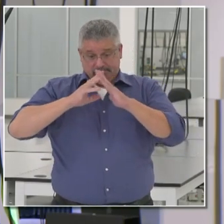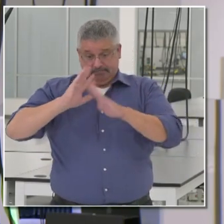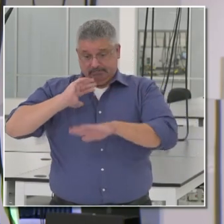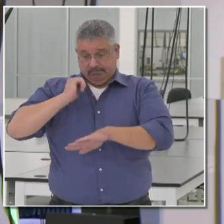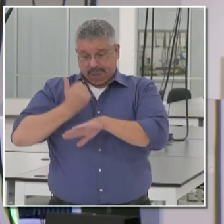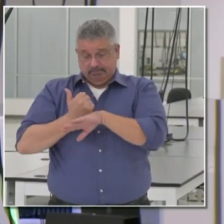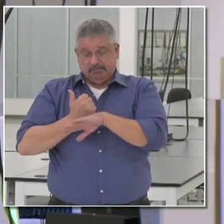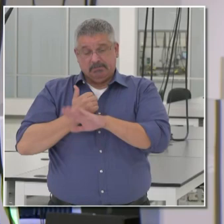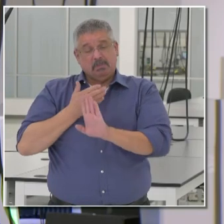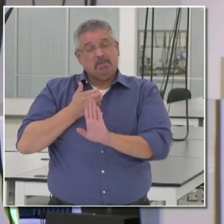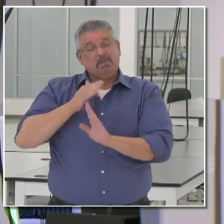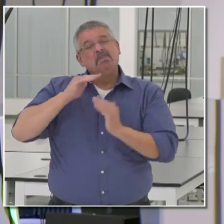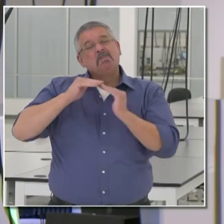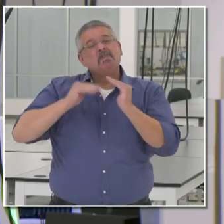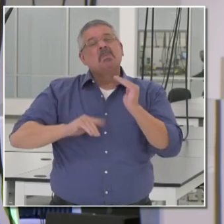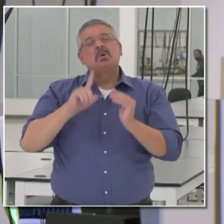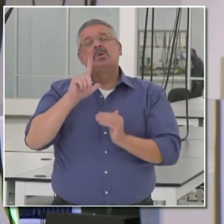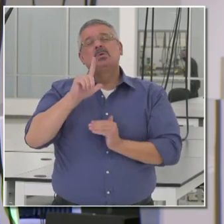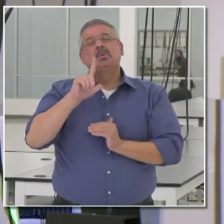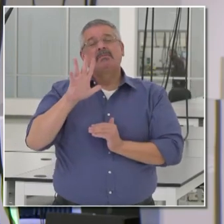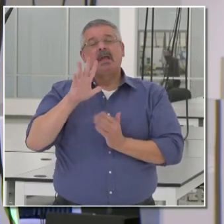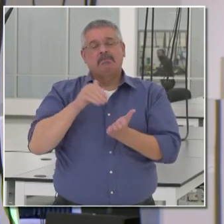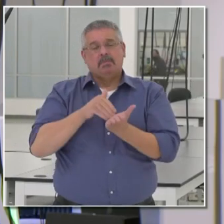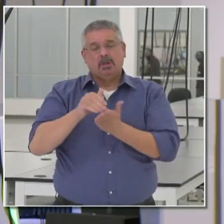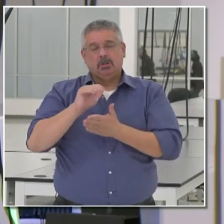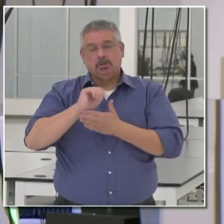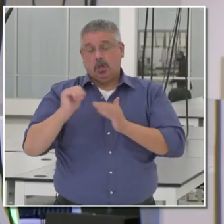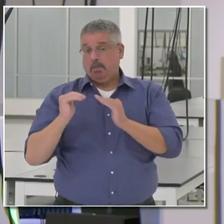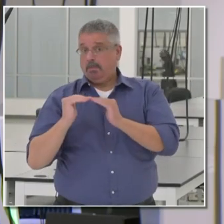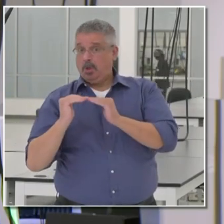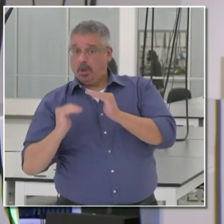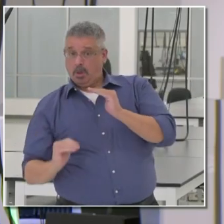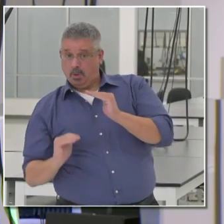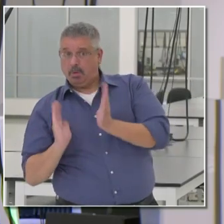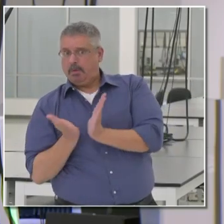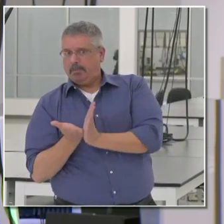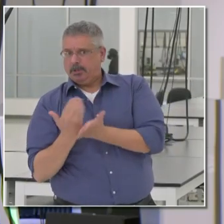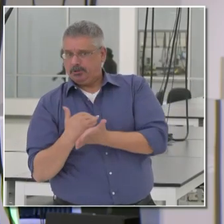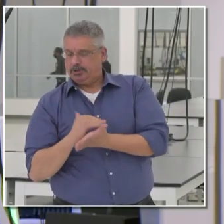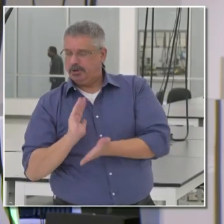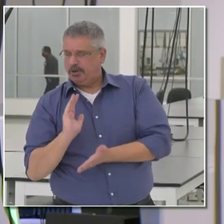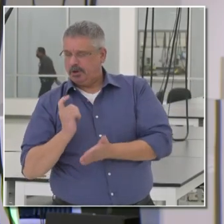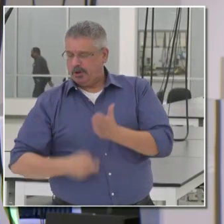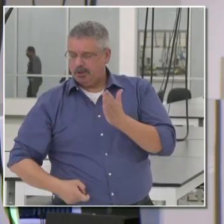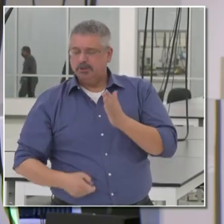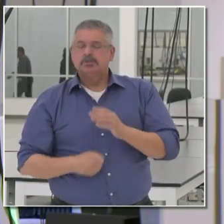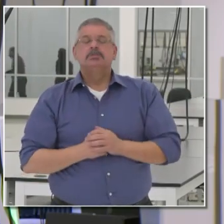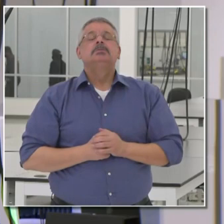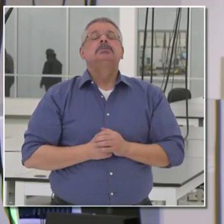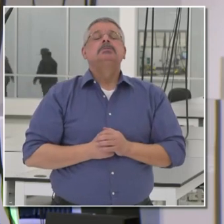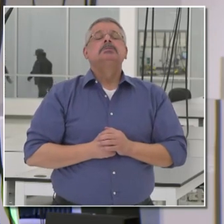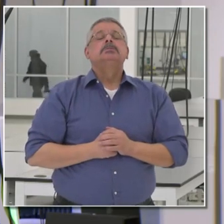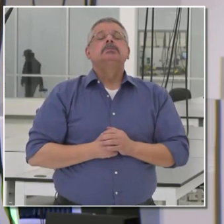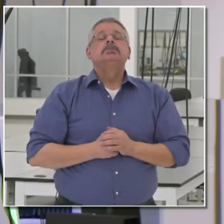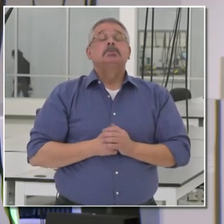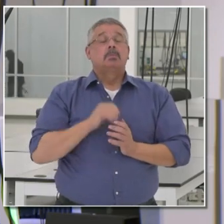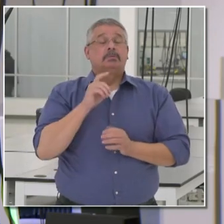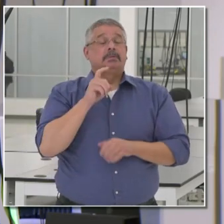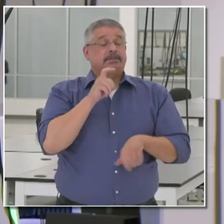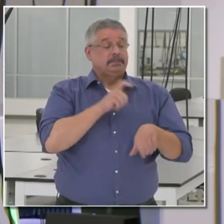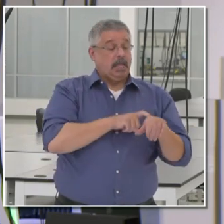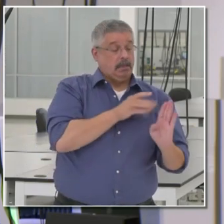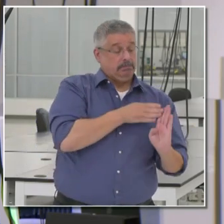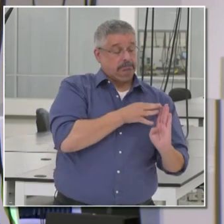pruebas de fabricación con un costo de menos de 25 millones de dólares por debajo de nuestro presupuesto y dentro